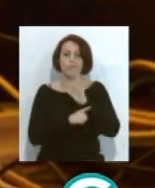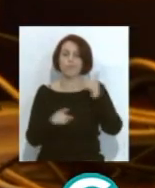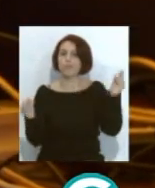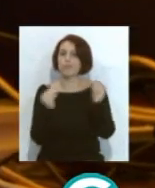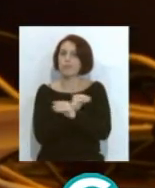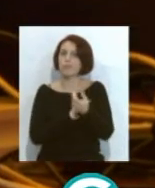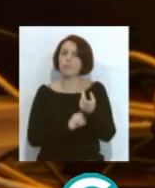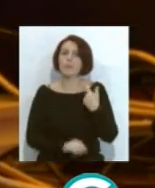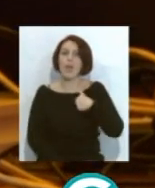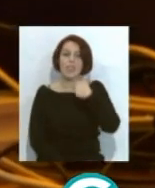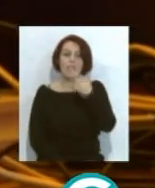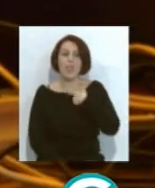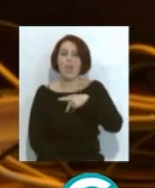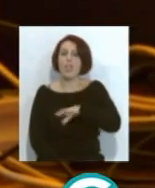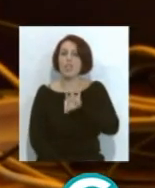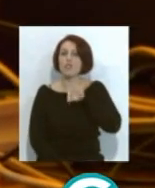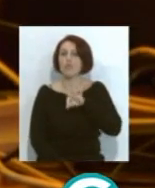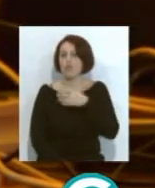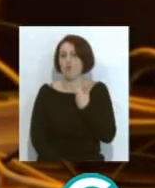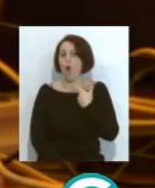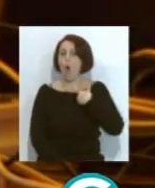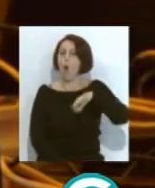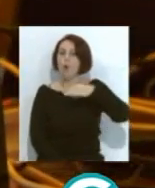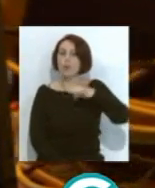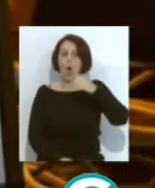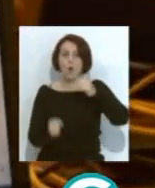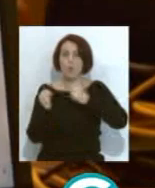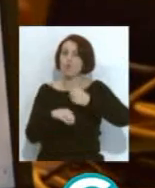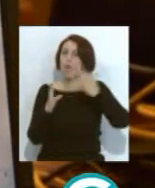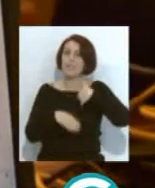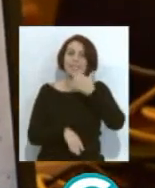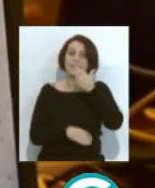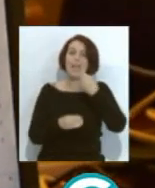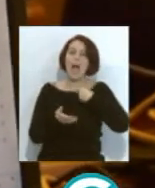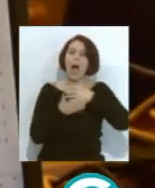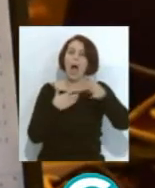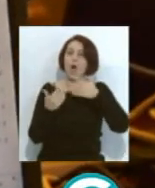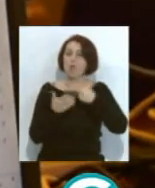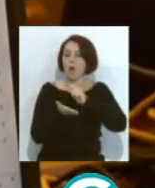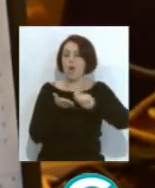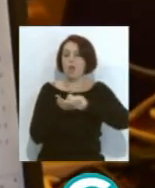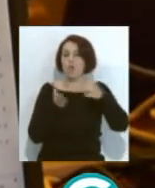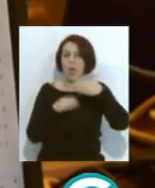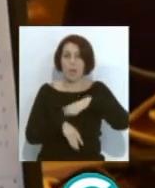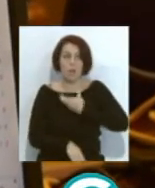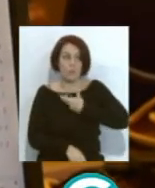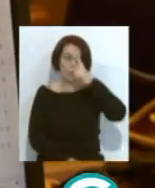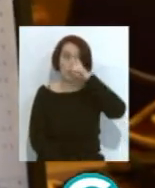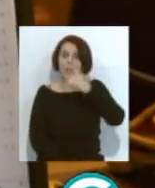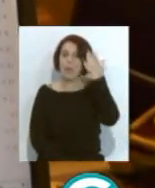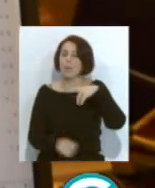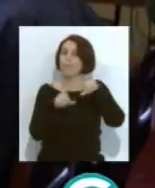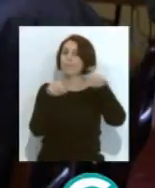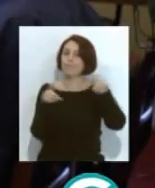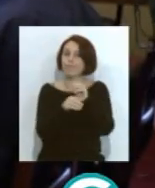una decisión unilateral y que no hay concurso sin autores. Cabe recordar que la idea también del Ayuntamiento, además de